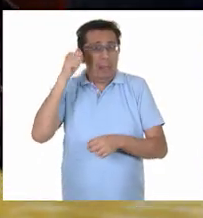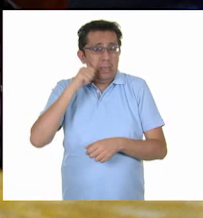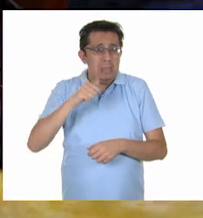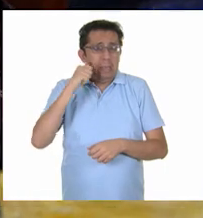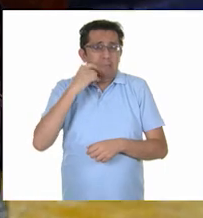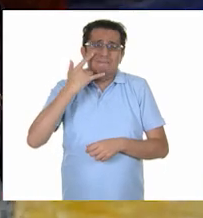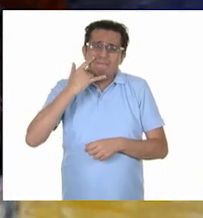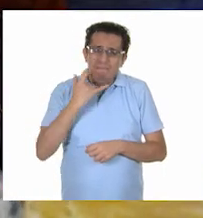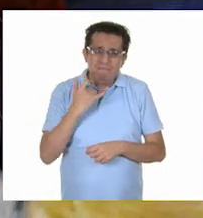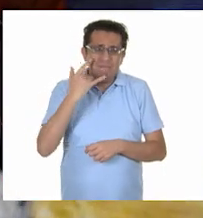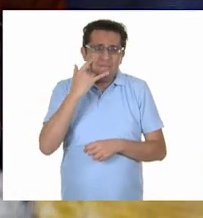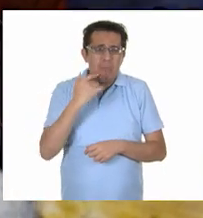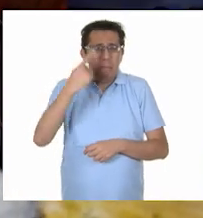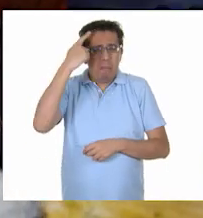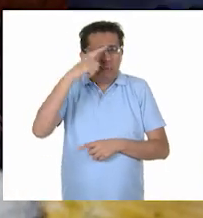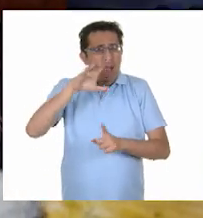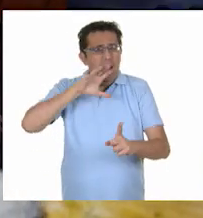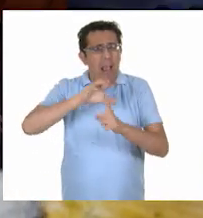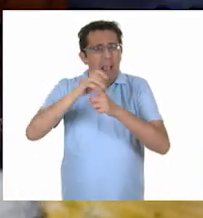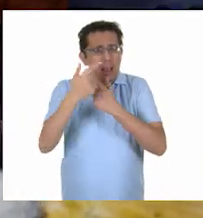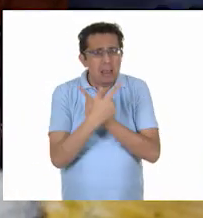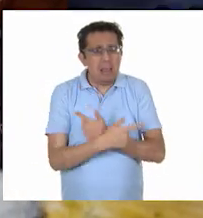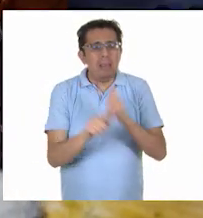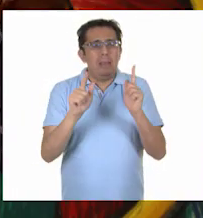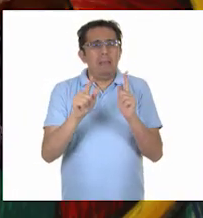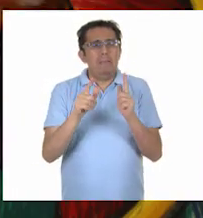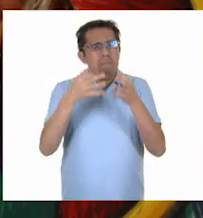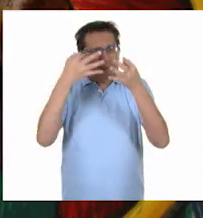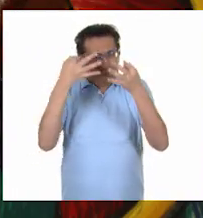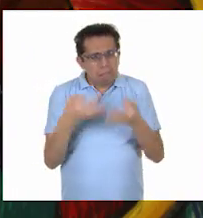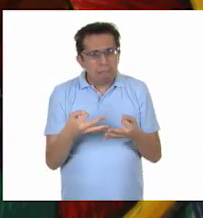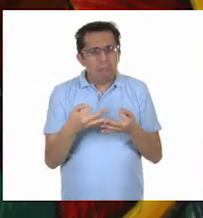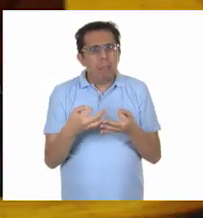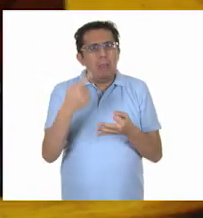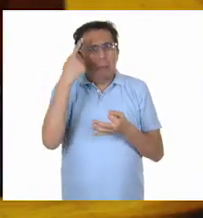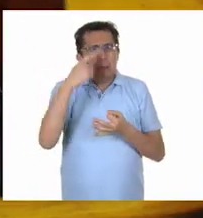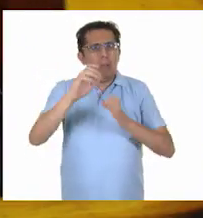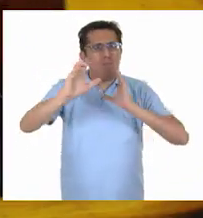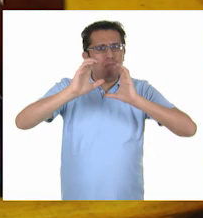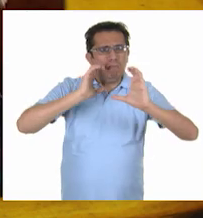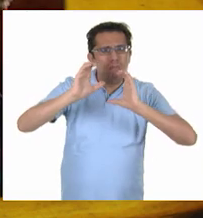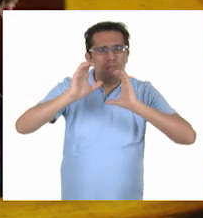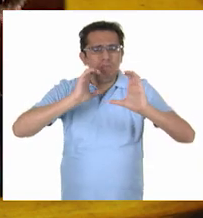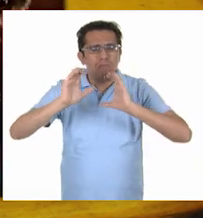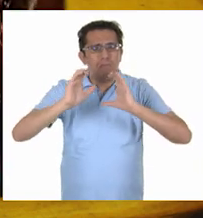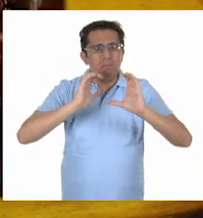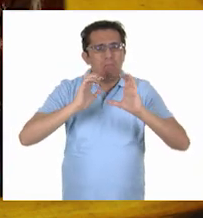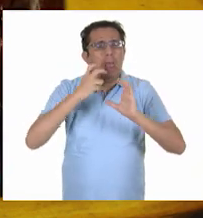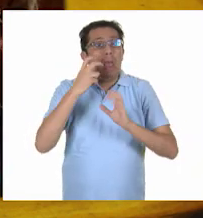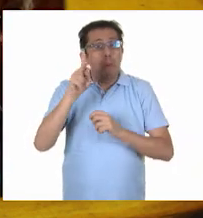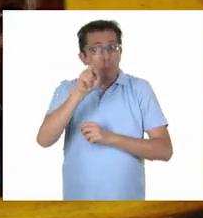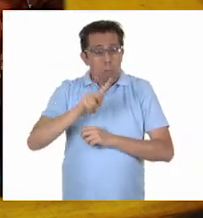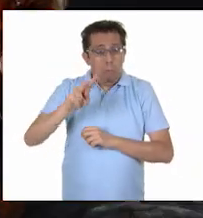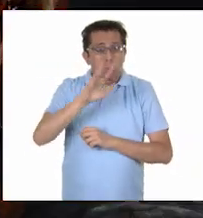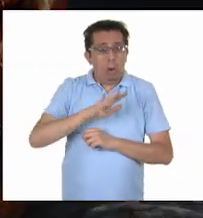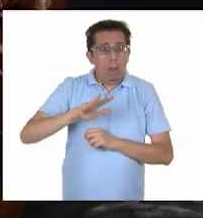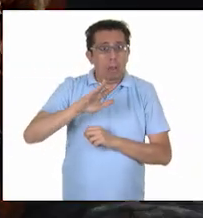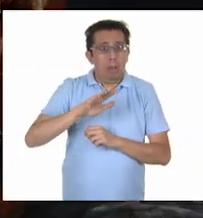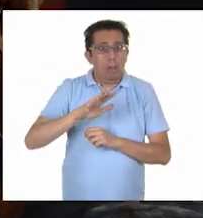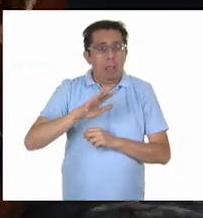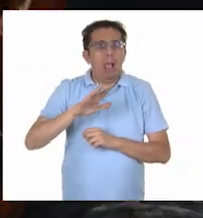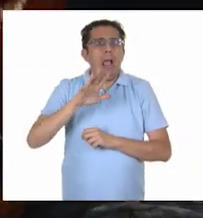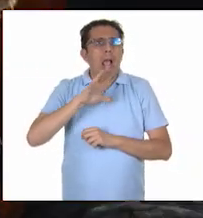del tlaxcalteca es la libertad, es la integridad, es la comunicación, es el pueblo. Hay un